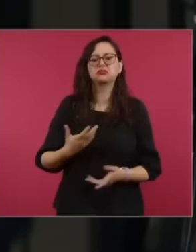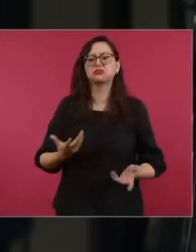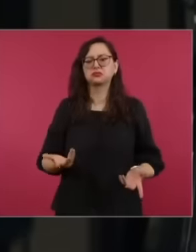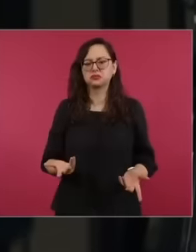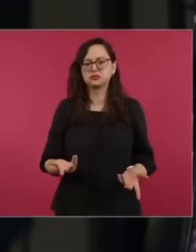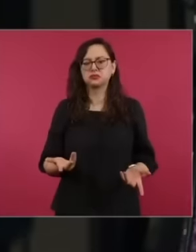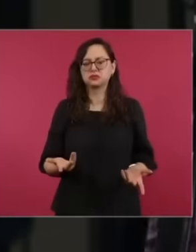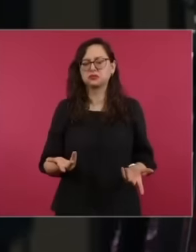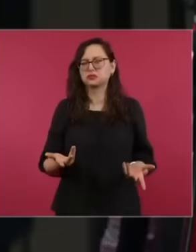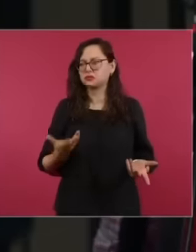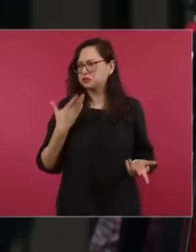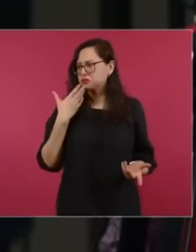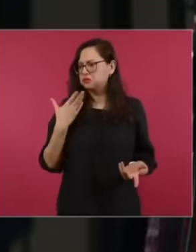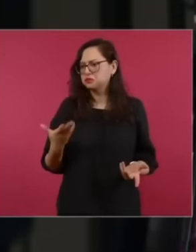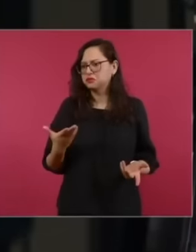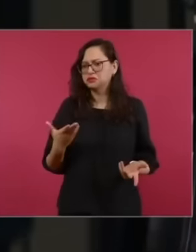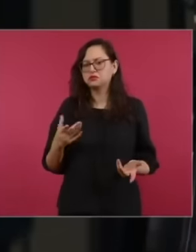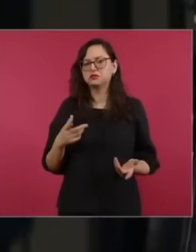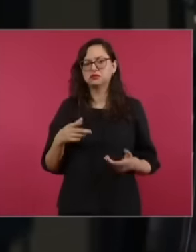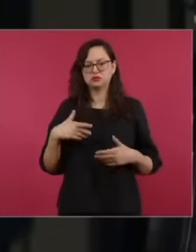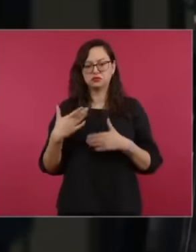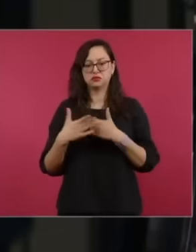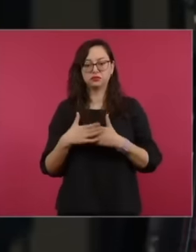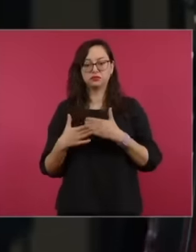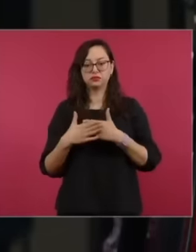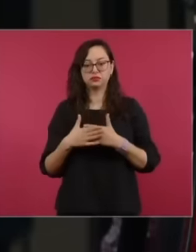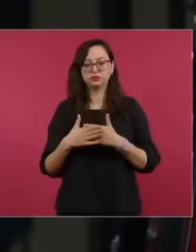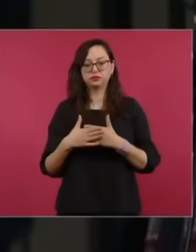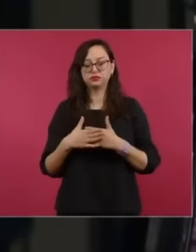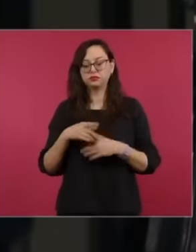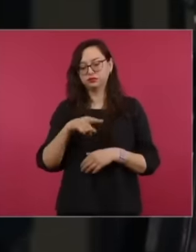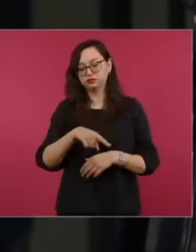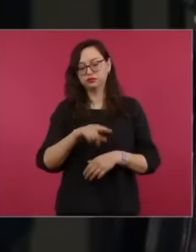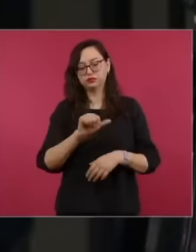aumentar un vuelo a McAllen saliendo desde el AIFA. Está sucediendo, bueno,